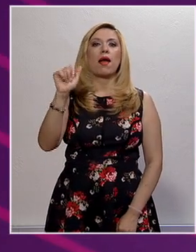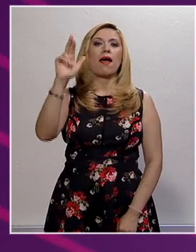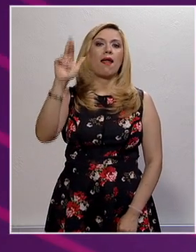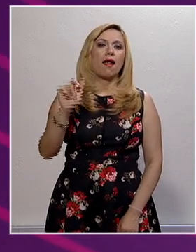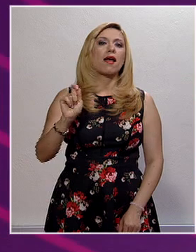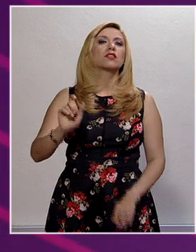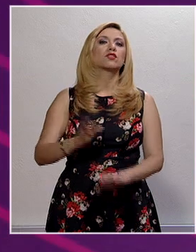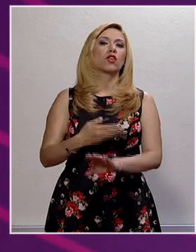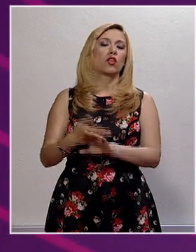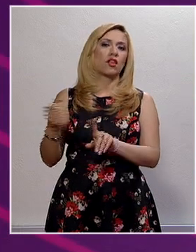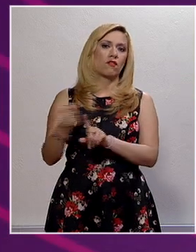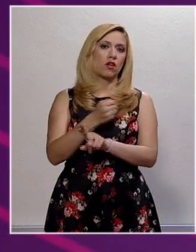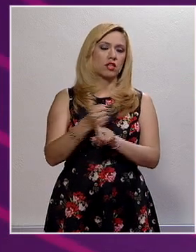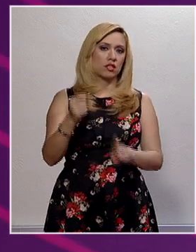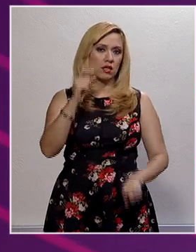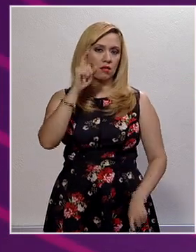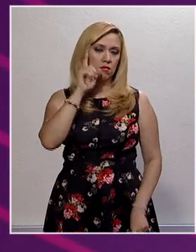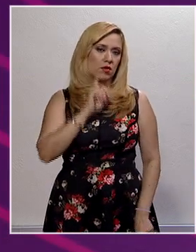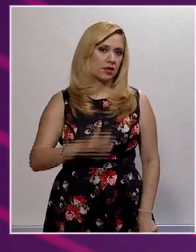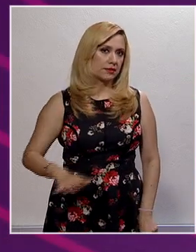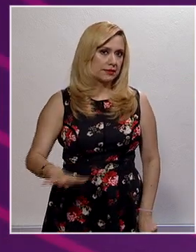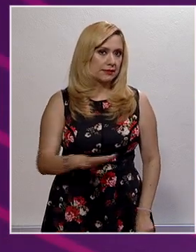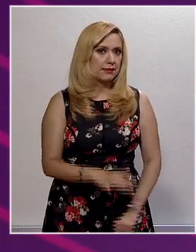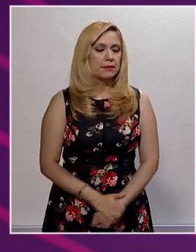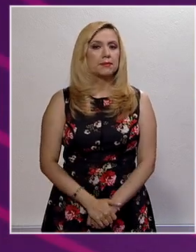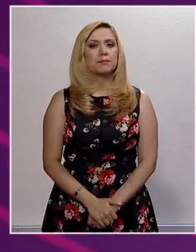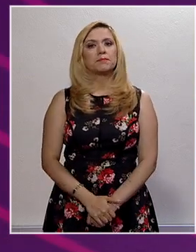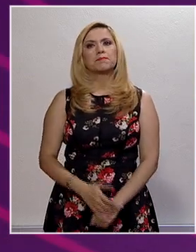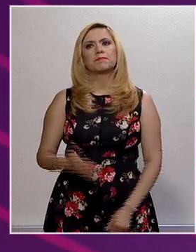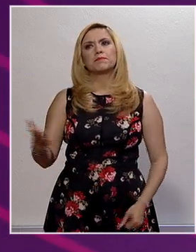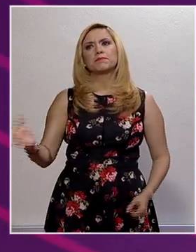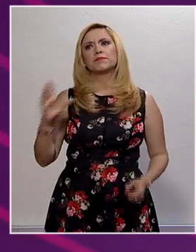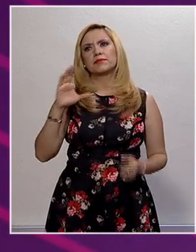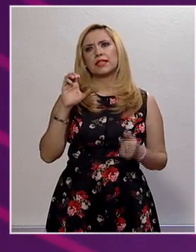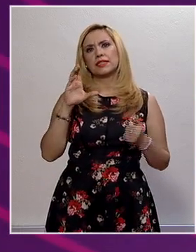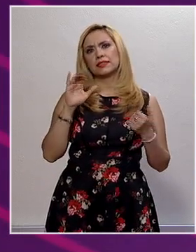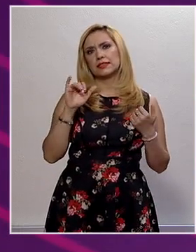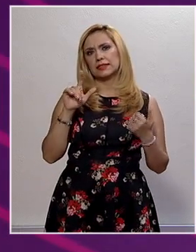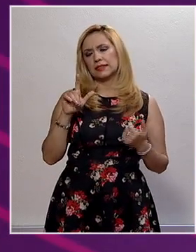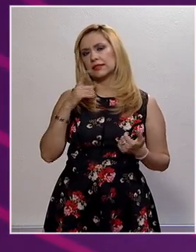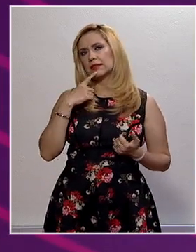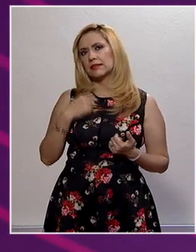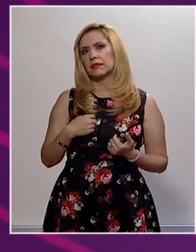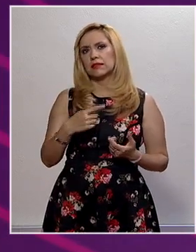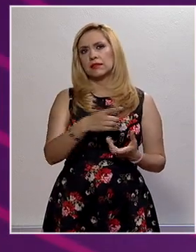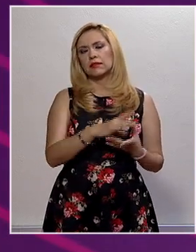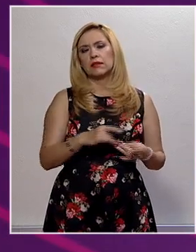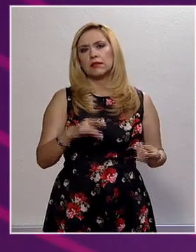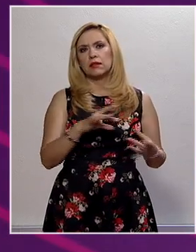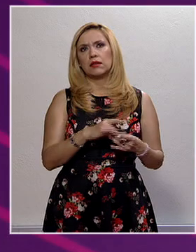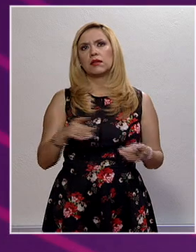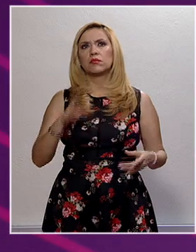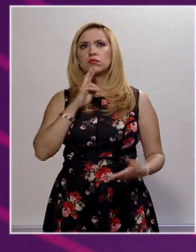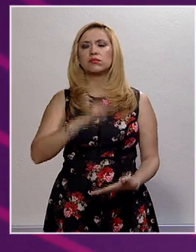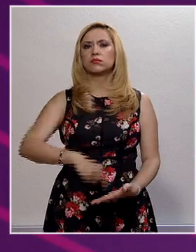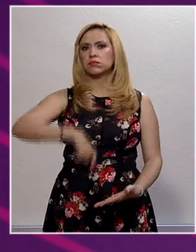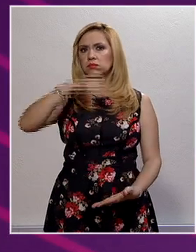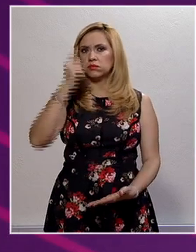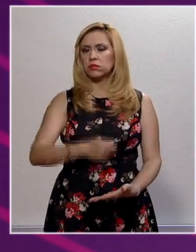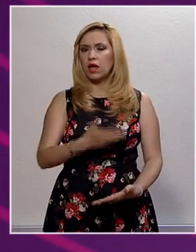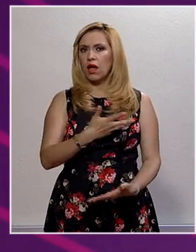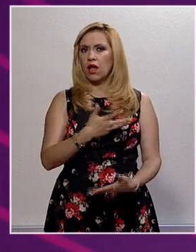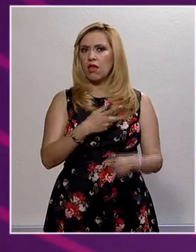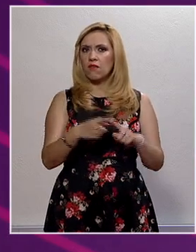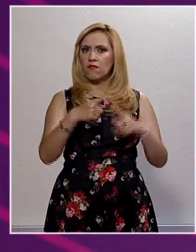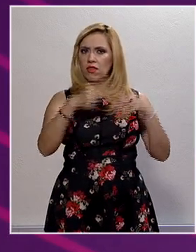violencia contra la violencia de género. Cecil, mencionó Julie en algún momento que esta sentencia también tiene muchas